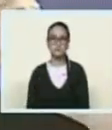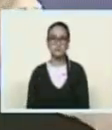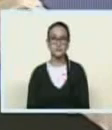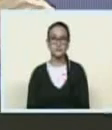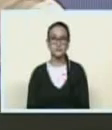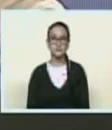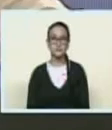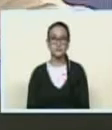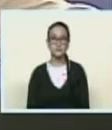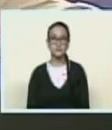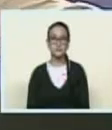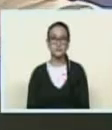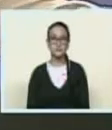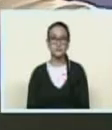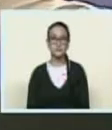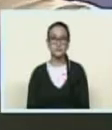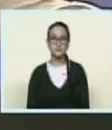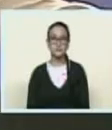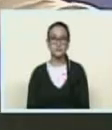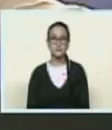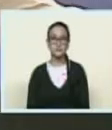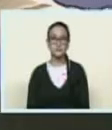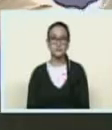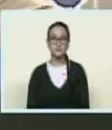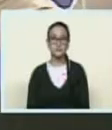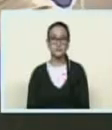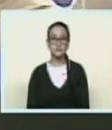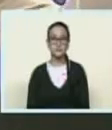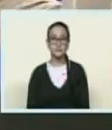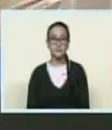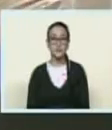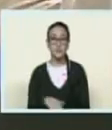Y después me resigné.